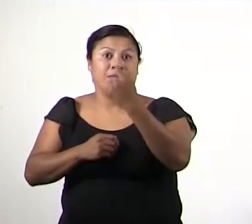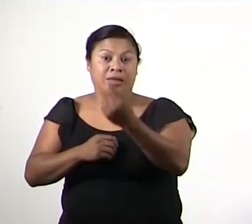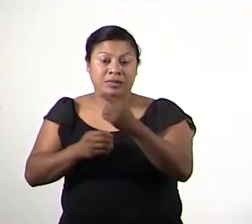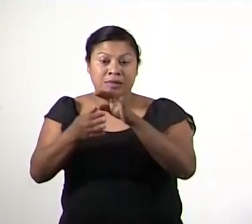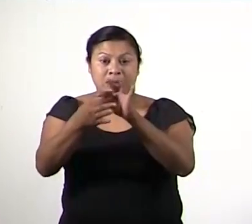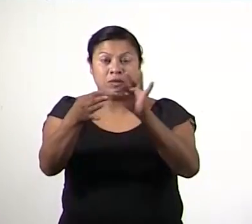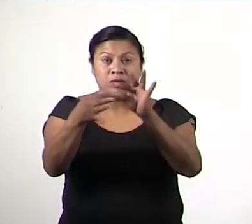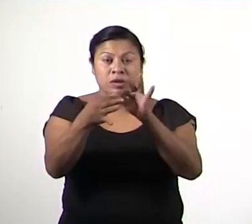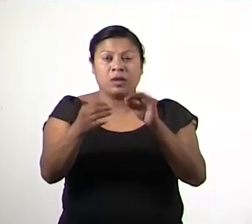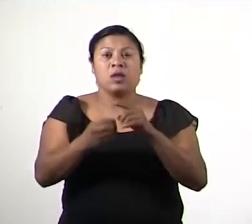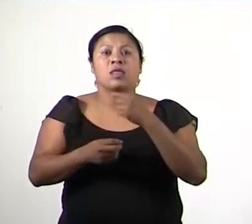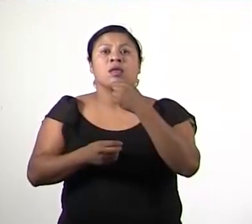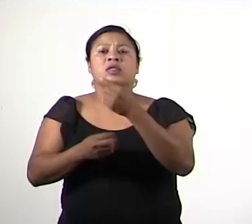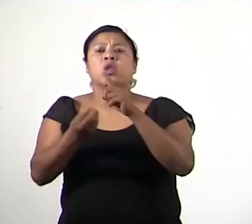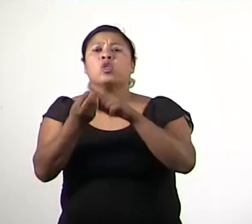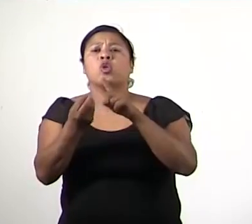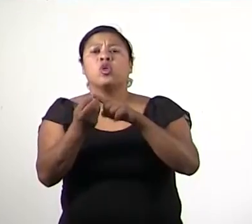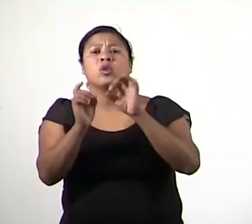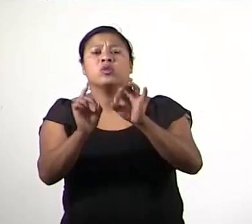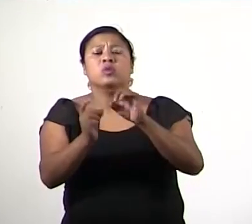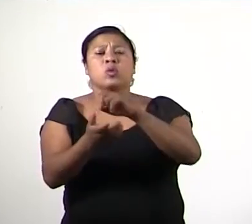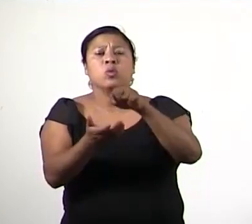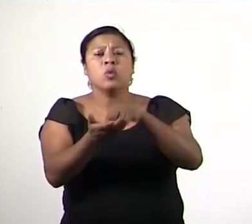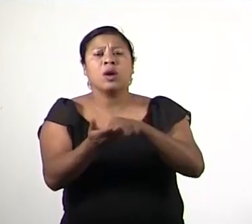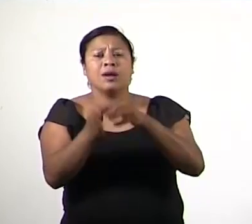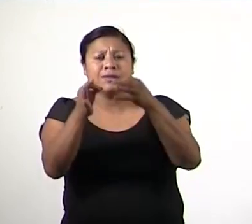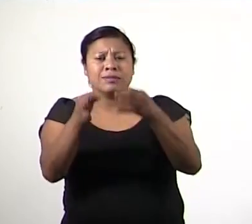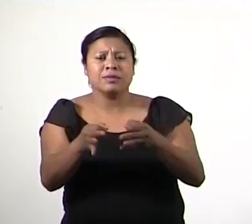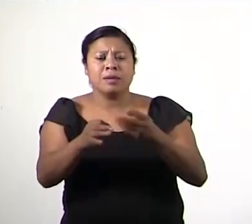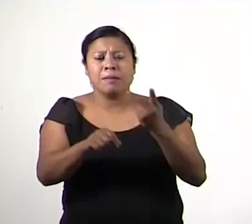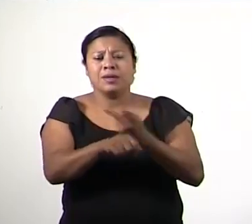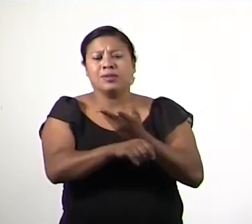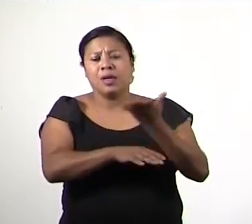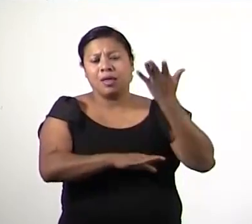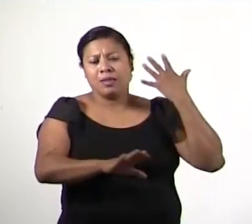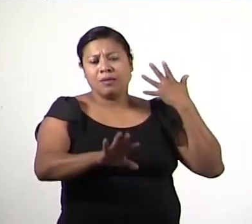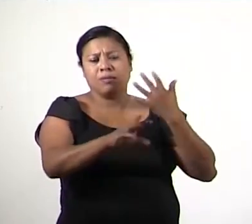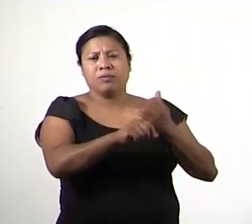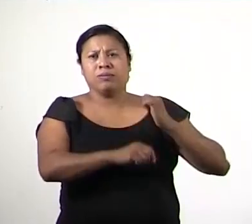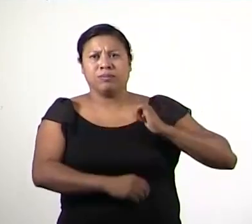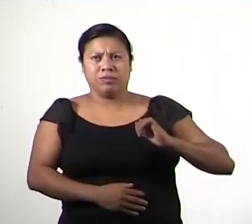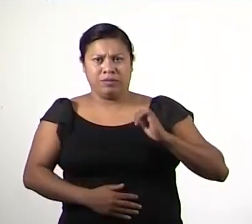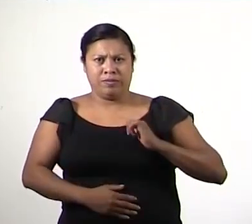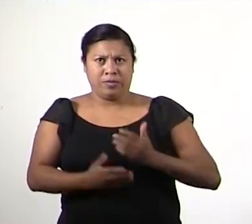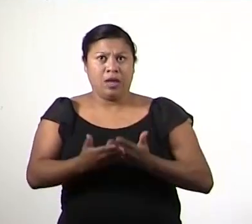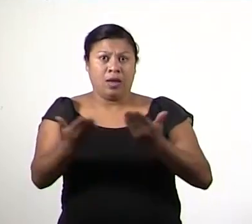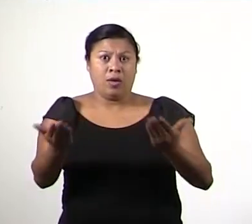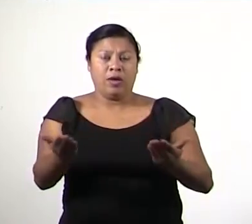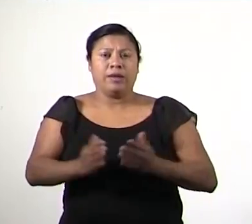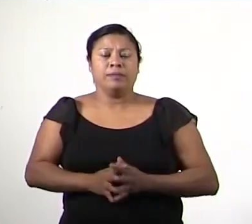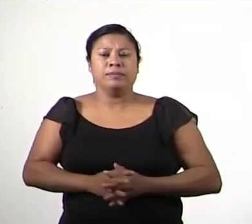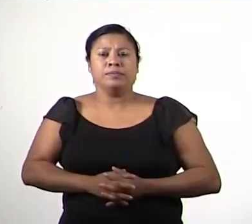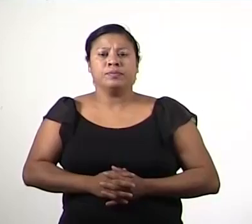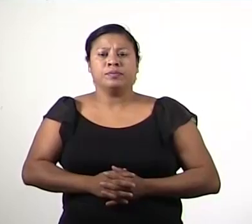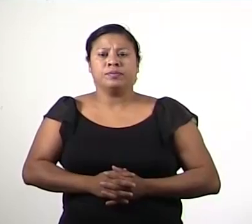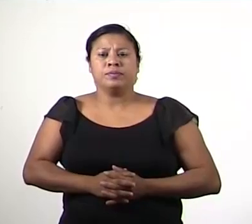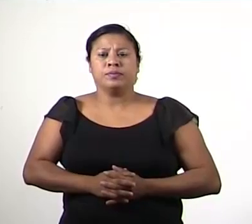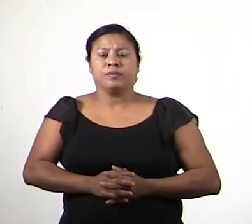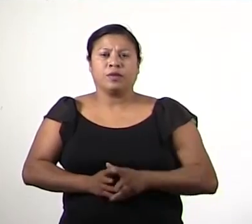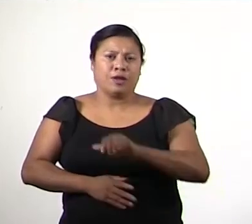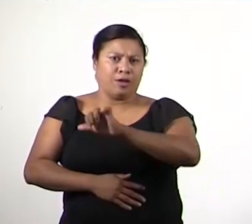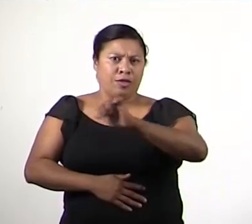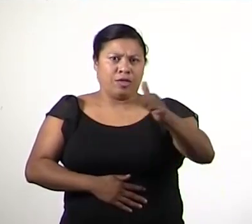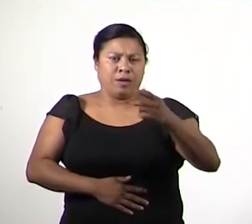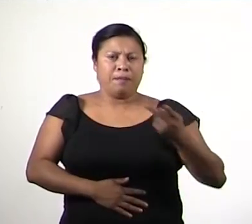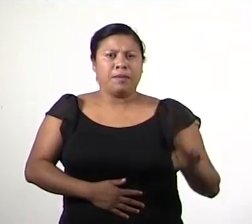va a remitir al hecho de dónde ocurrió dicho acontecimiento, ¿sale? Ahora, la